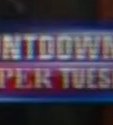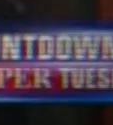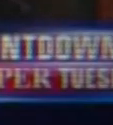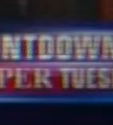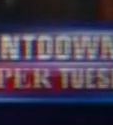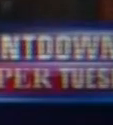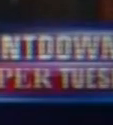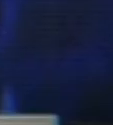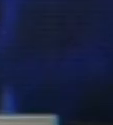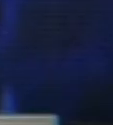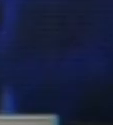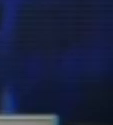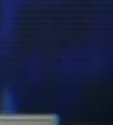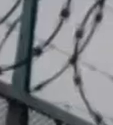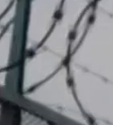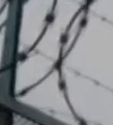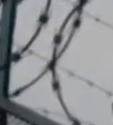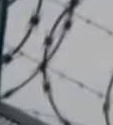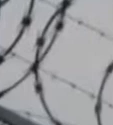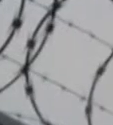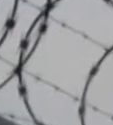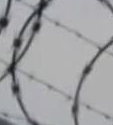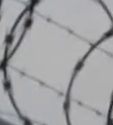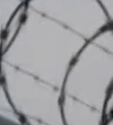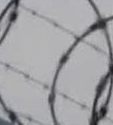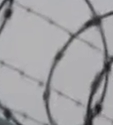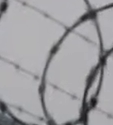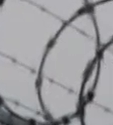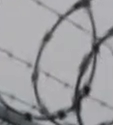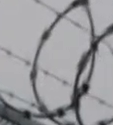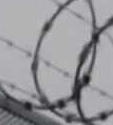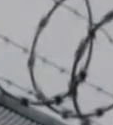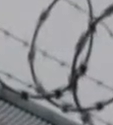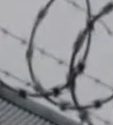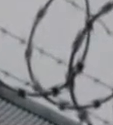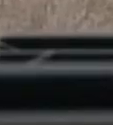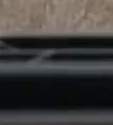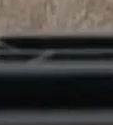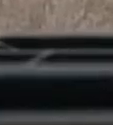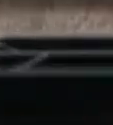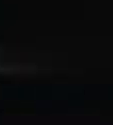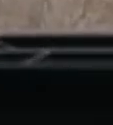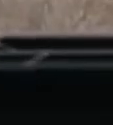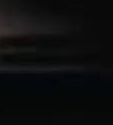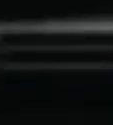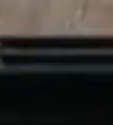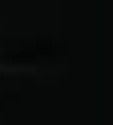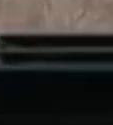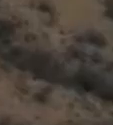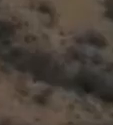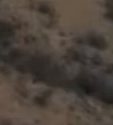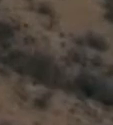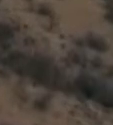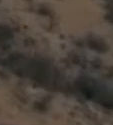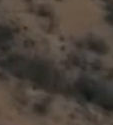sus principales promesas de campaña: construir un muro en la frontera entre México y Estados Unidos.